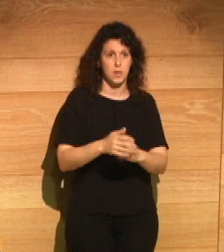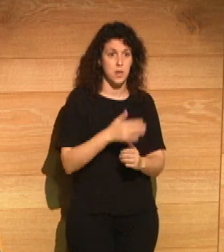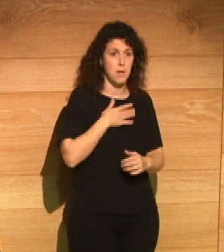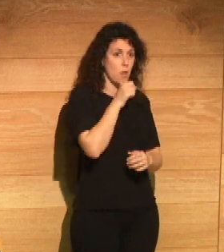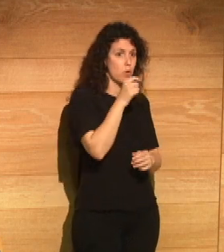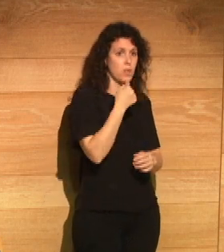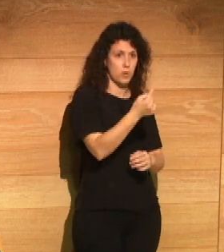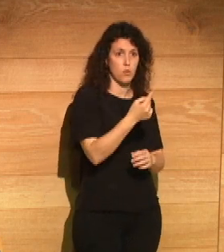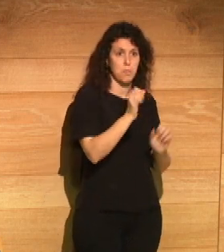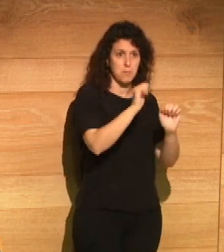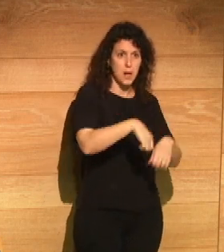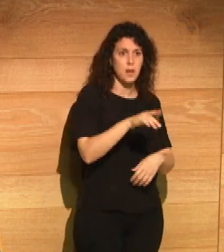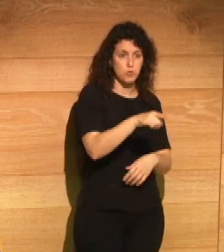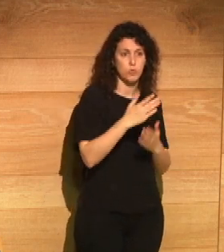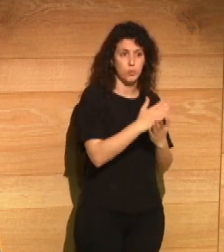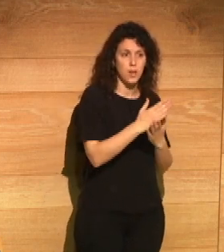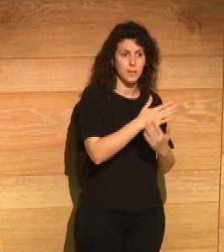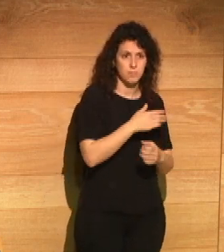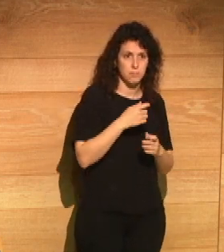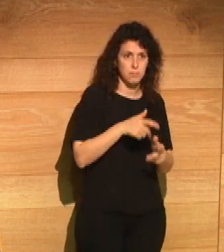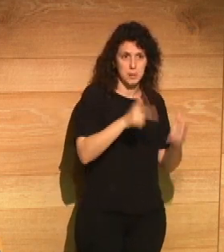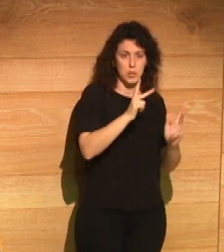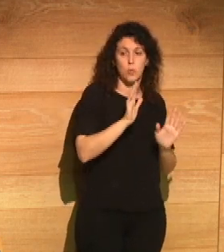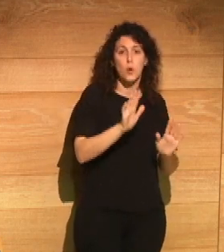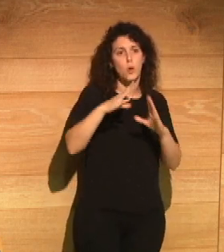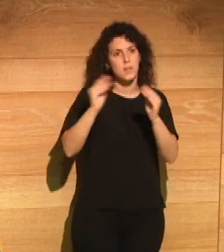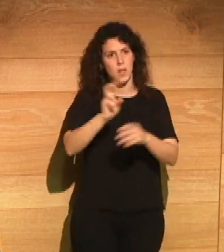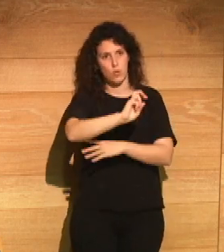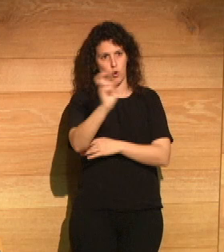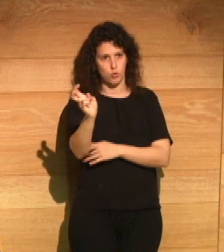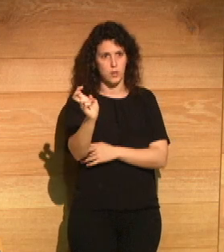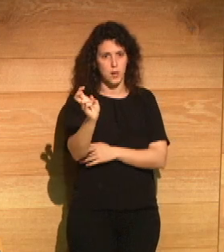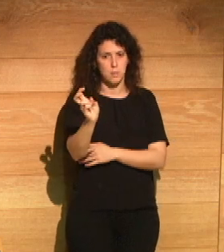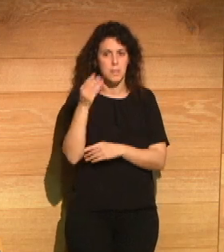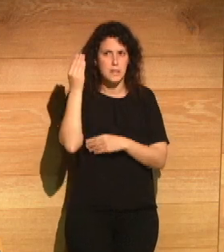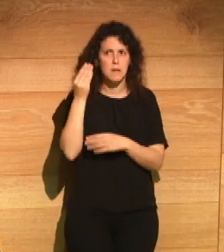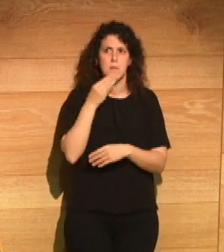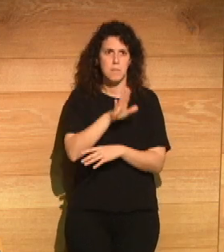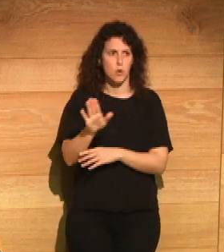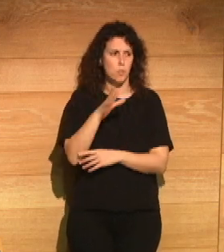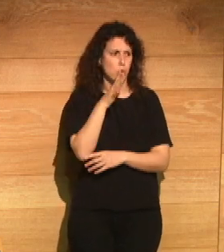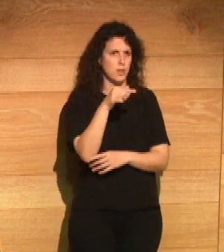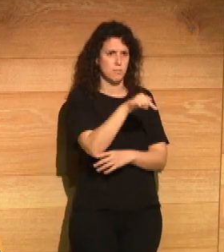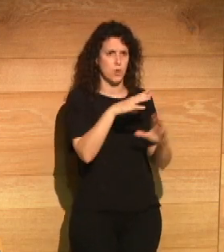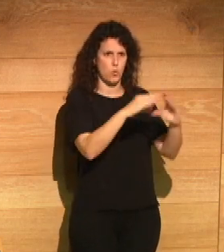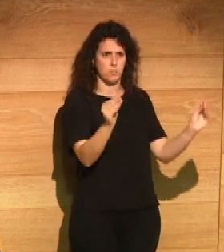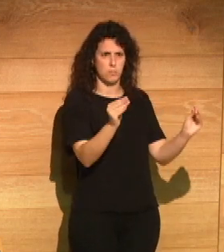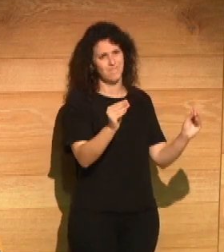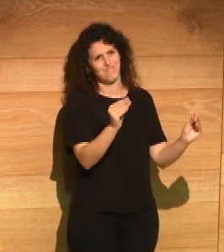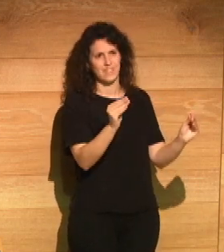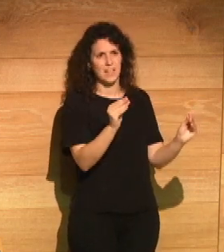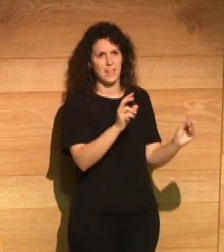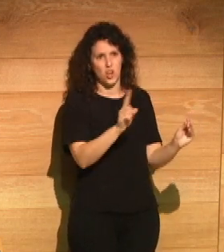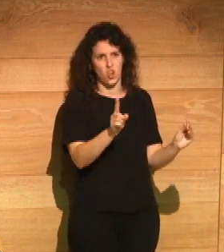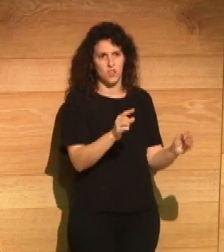bien, yo te dejo estudiar, pero no en esa universidad, sino en otra universidad que a él le parecía mejor, porque la otra era una universidad revolucionaria.